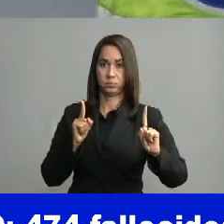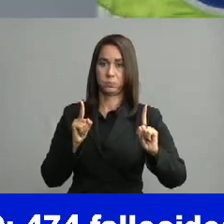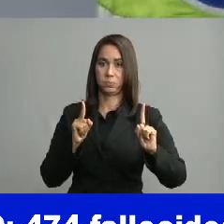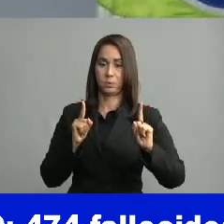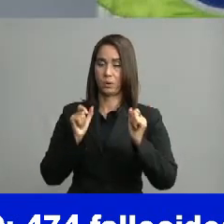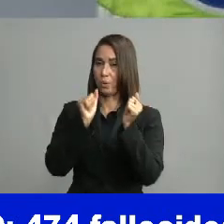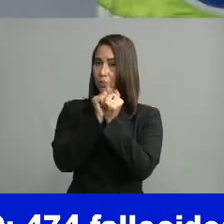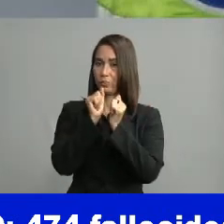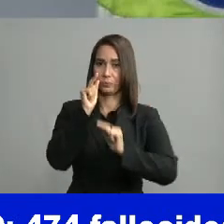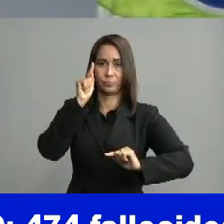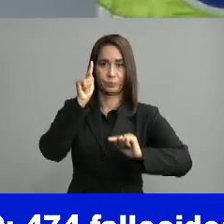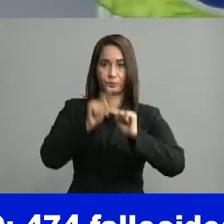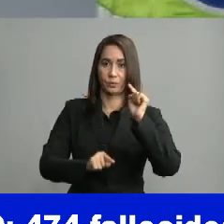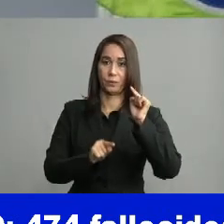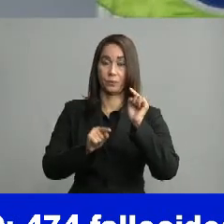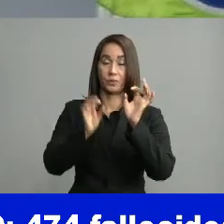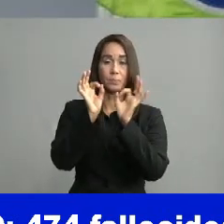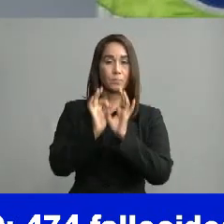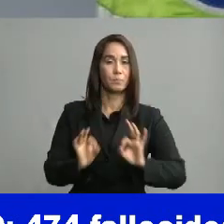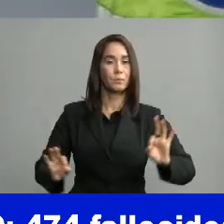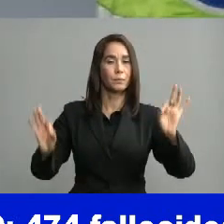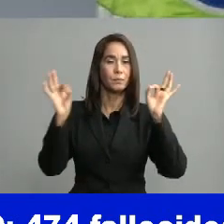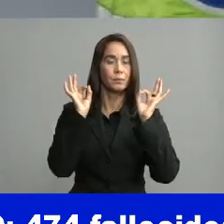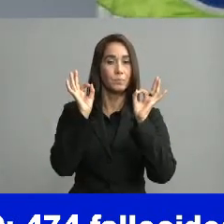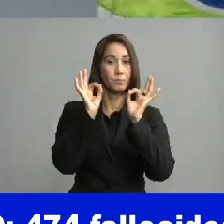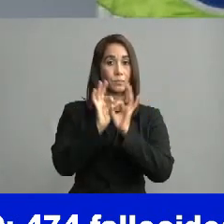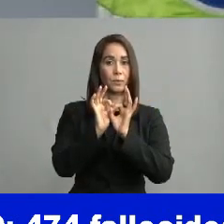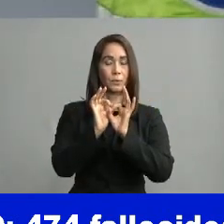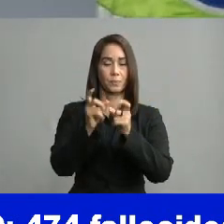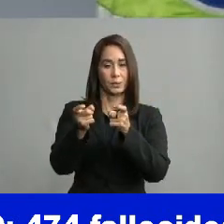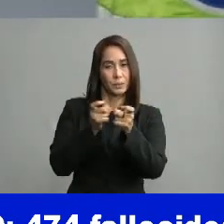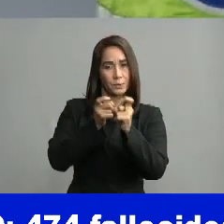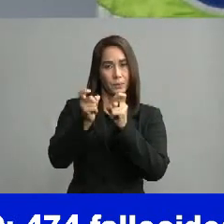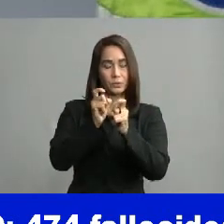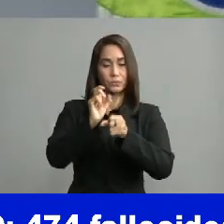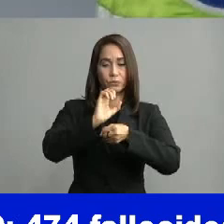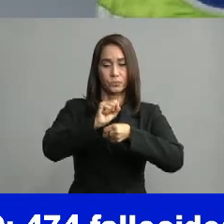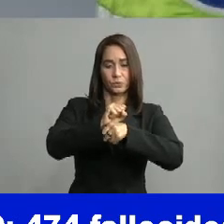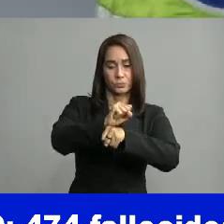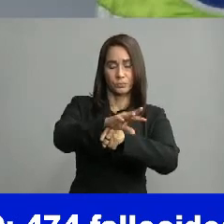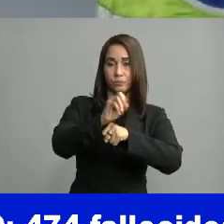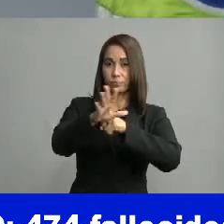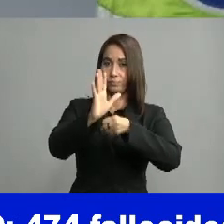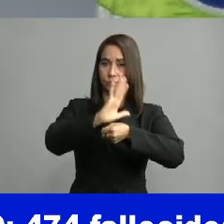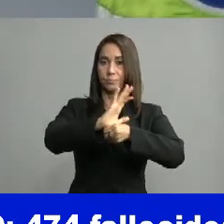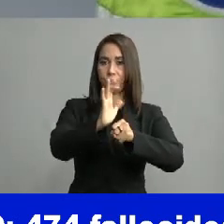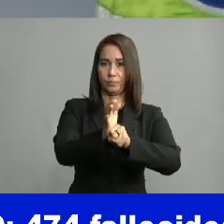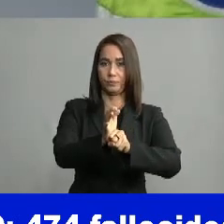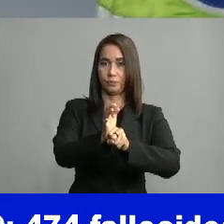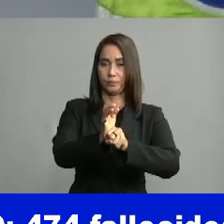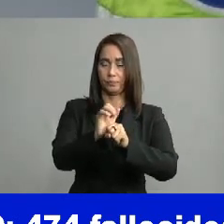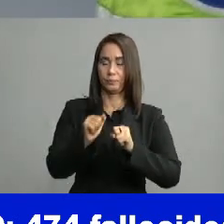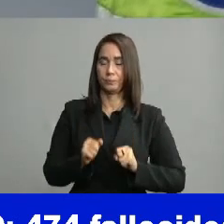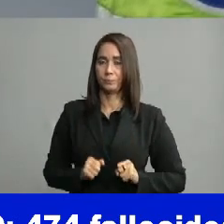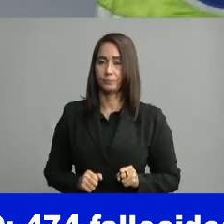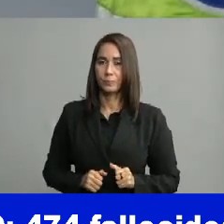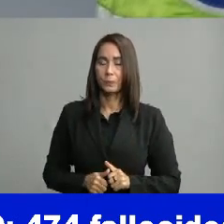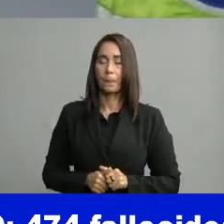físico importante para el corte de la transmisión del